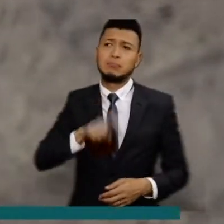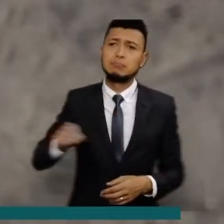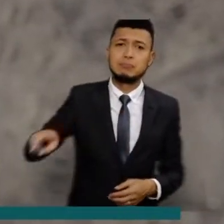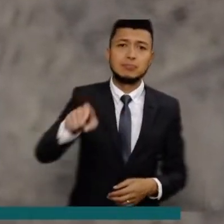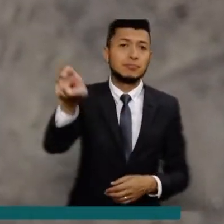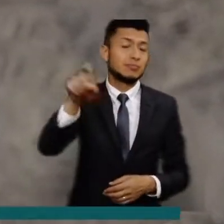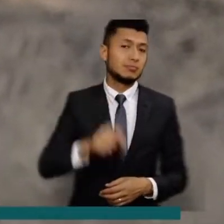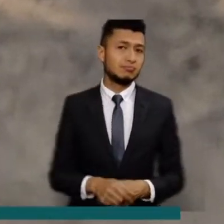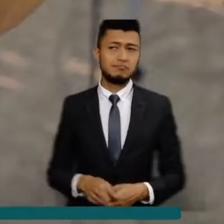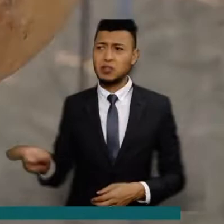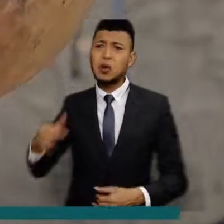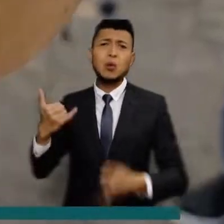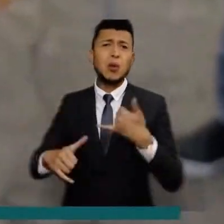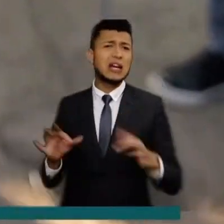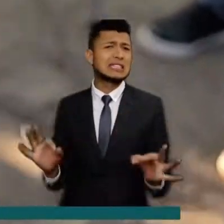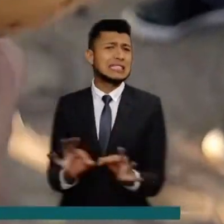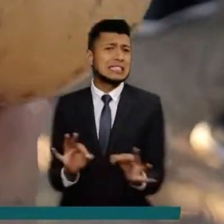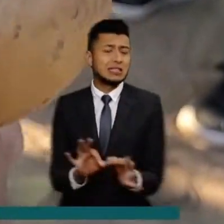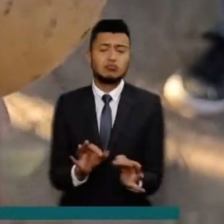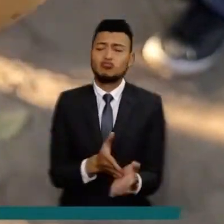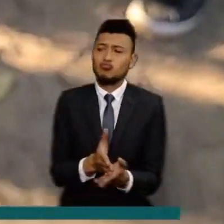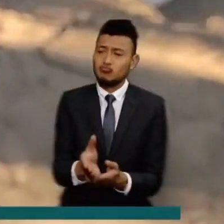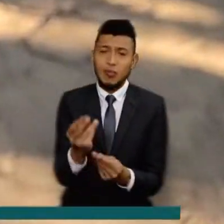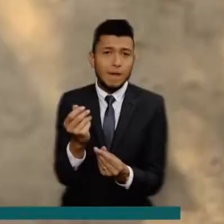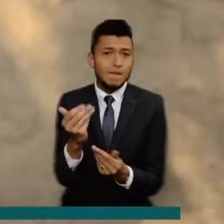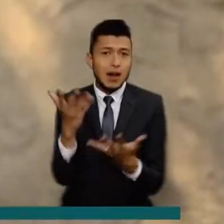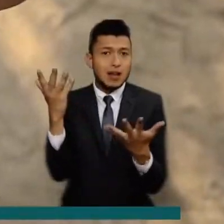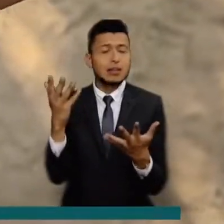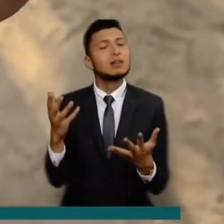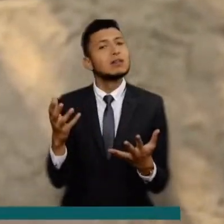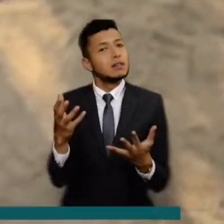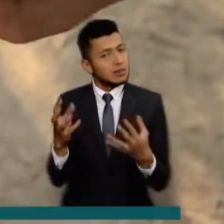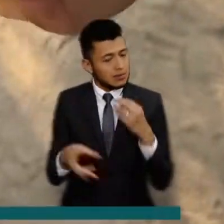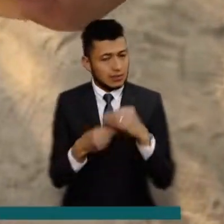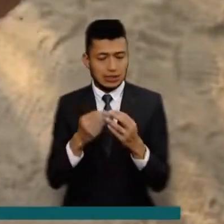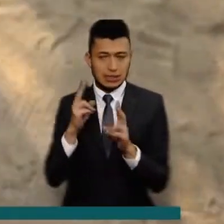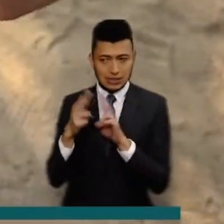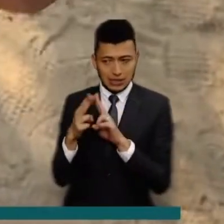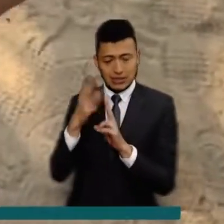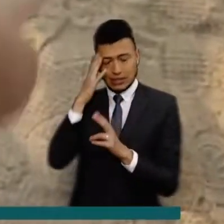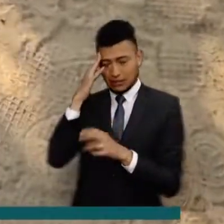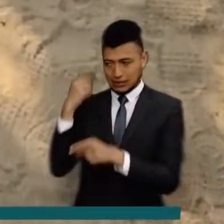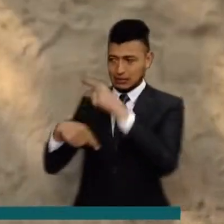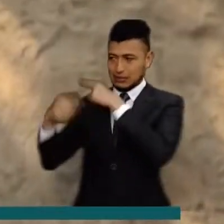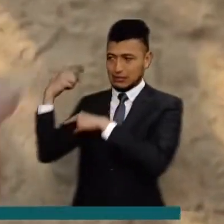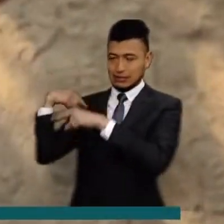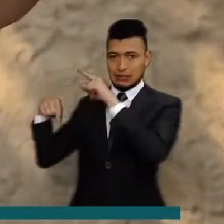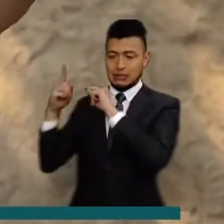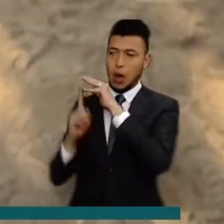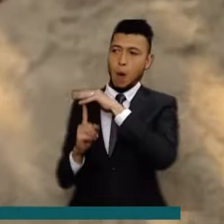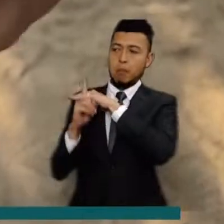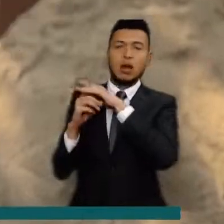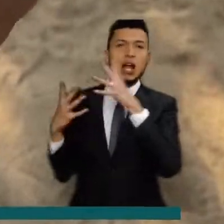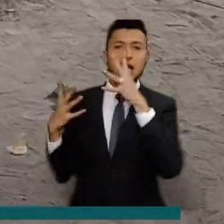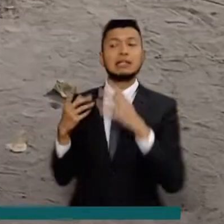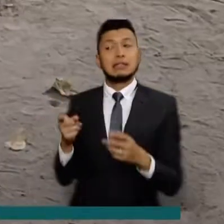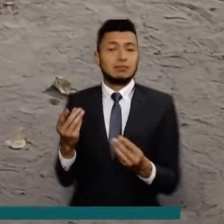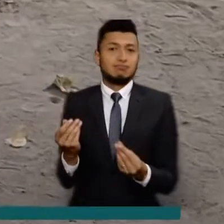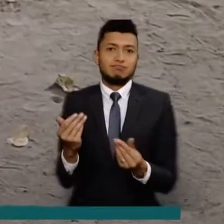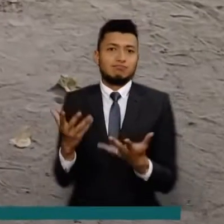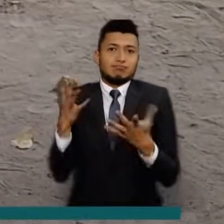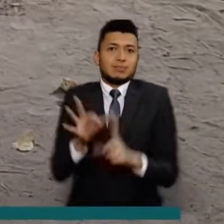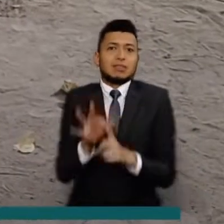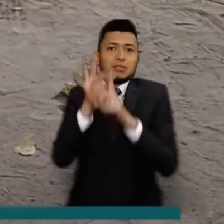valor de un juego, mantener la sencillez de su elaboración y conocer de dónde nace la tradición es algo invalorable para